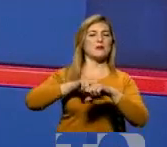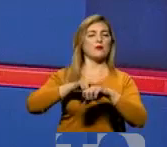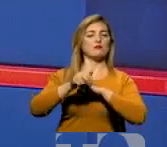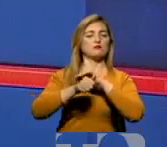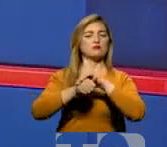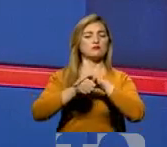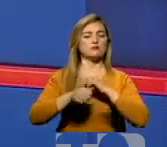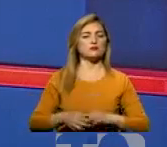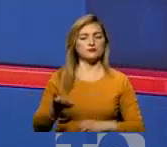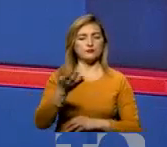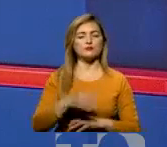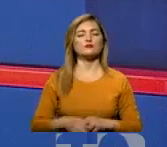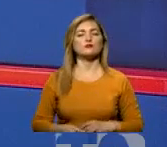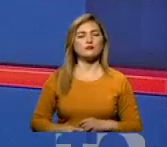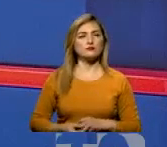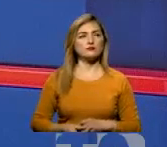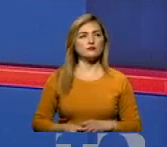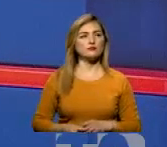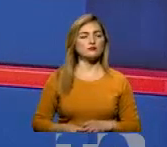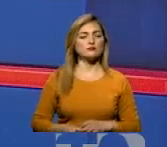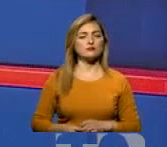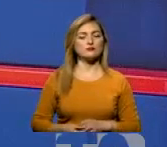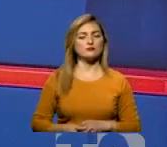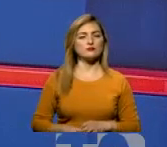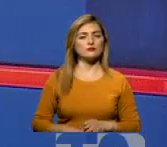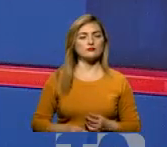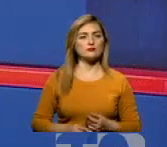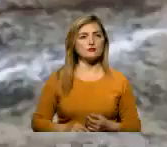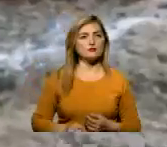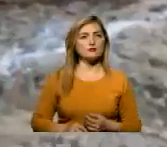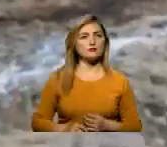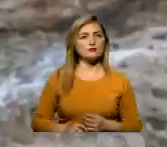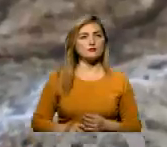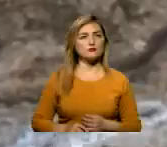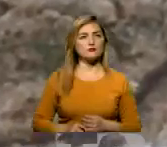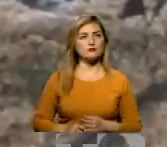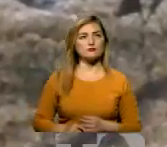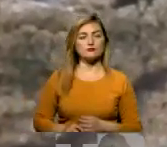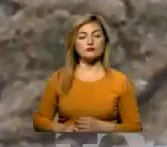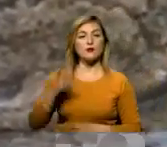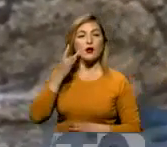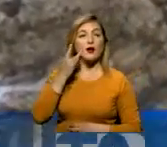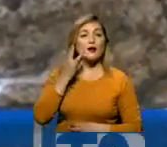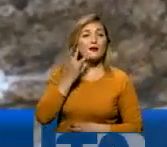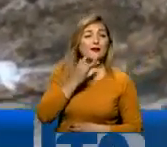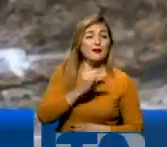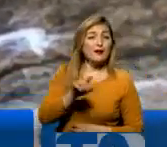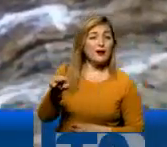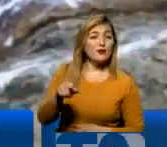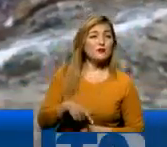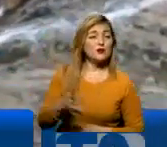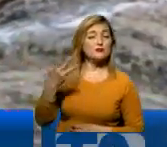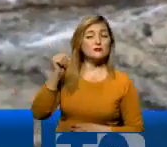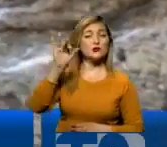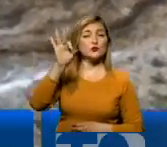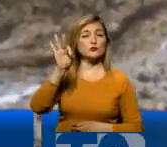Galápagos. Tenemos las imágenes del pingüino blanco galapagueño. Este raro ejemplar de pingüino fue visto el pasado 19